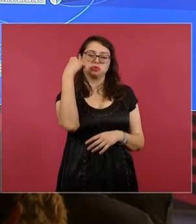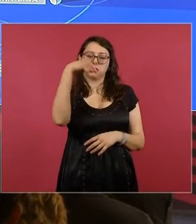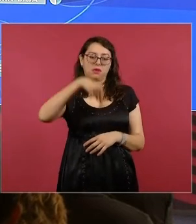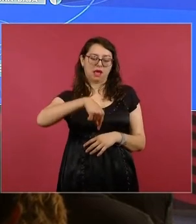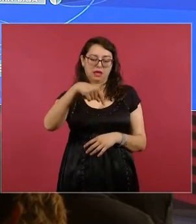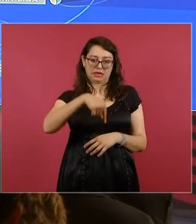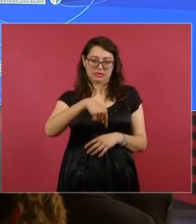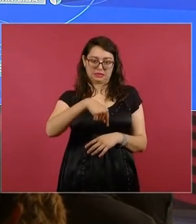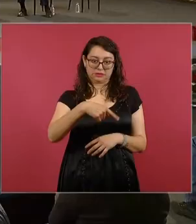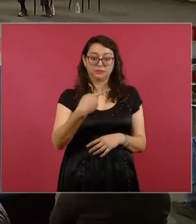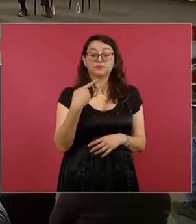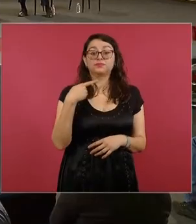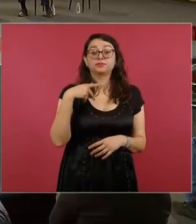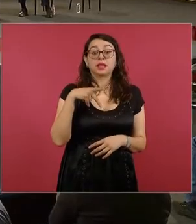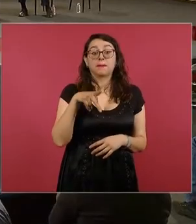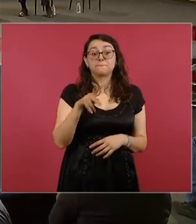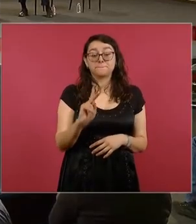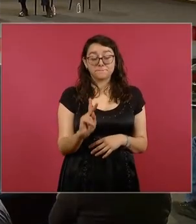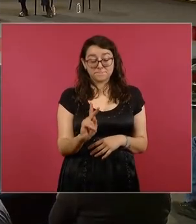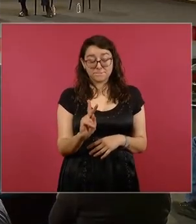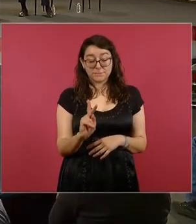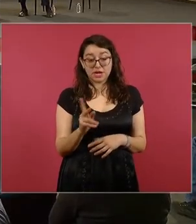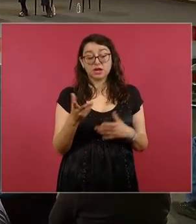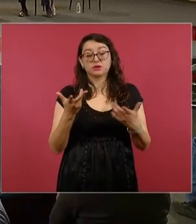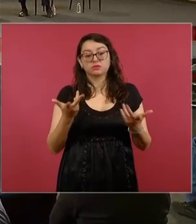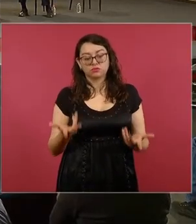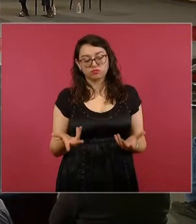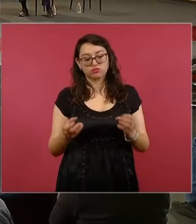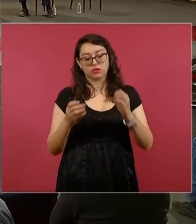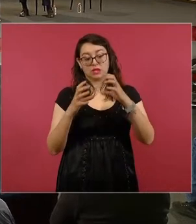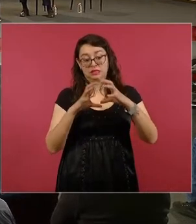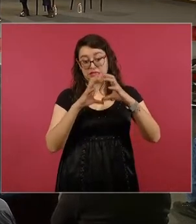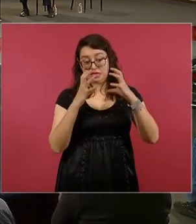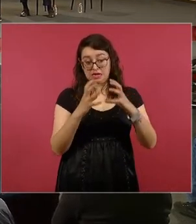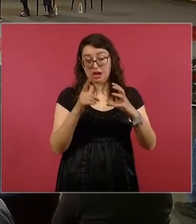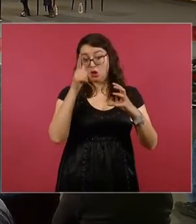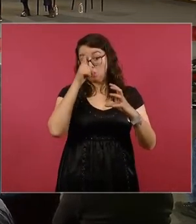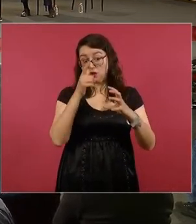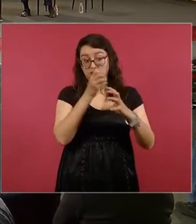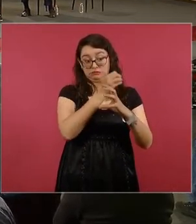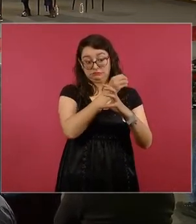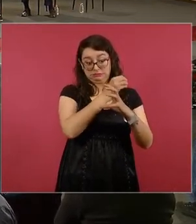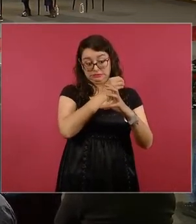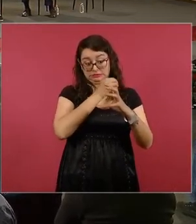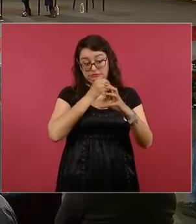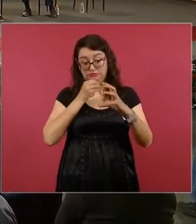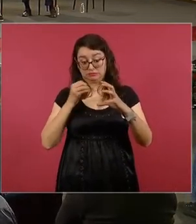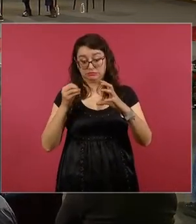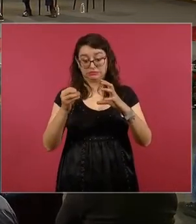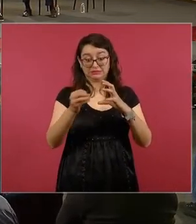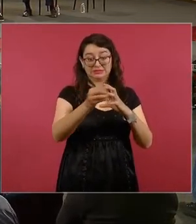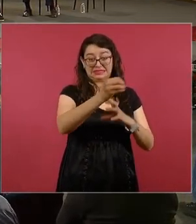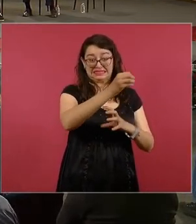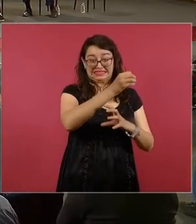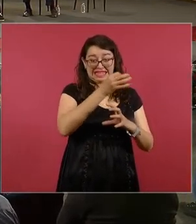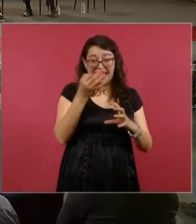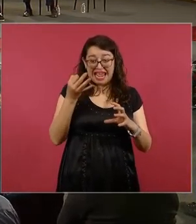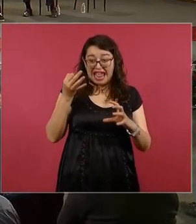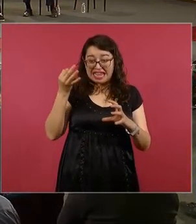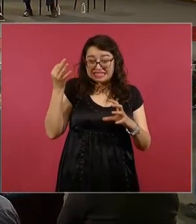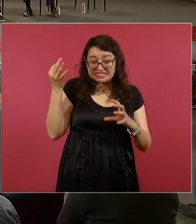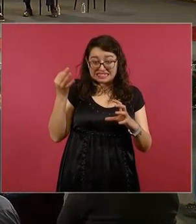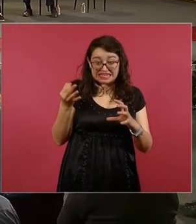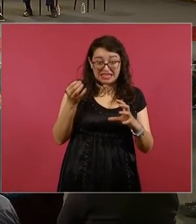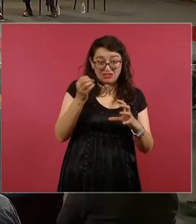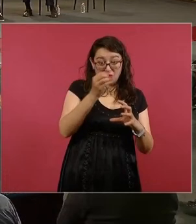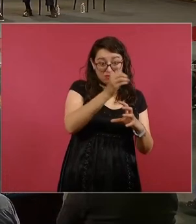que denominamos nodos lunares, es decir, cuando la luna en su órbita alrededor de la Tierra pasa por